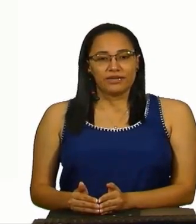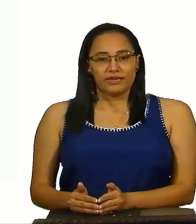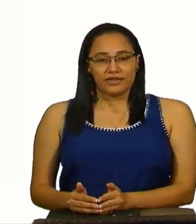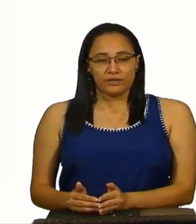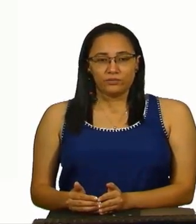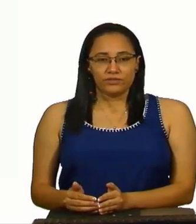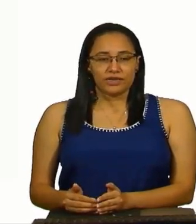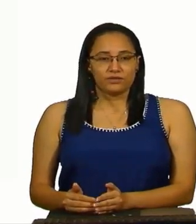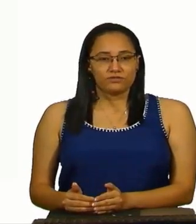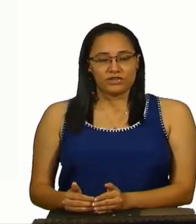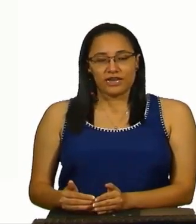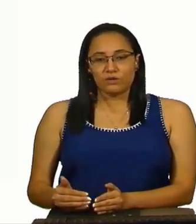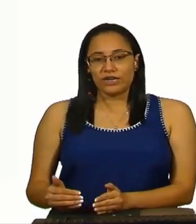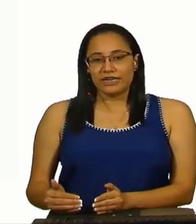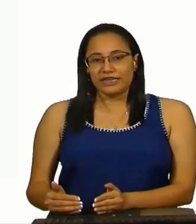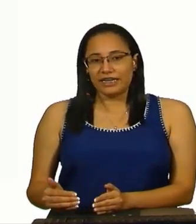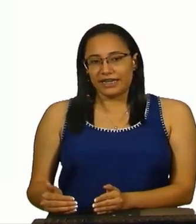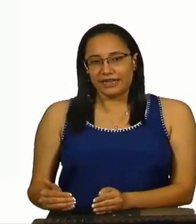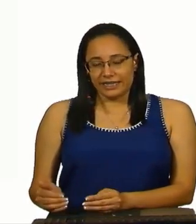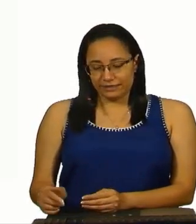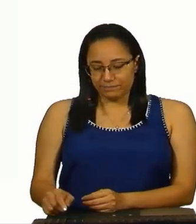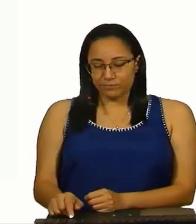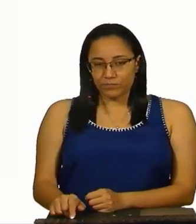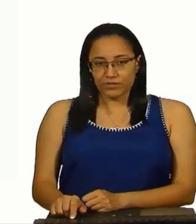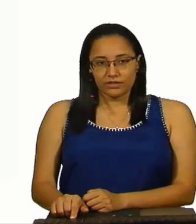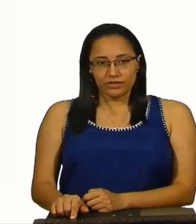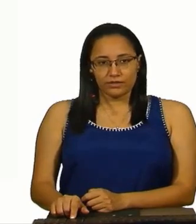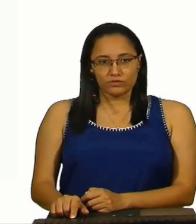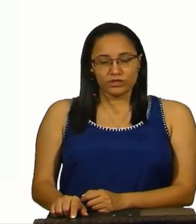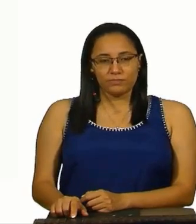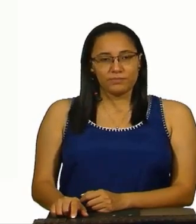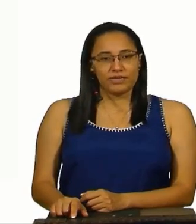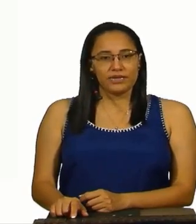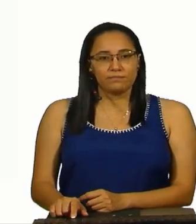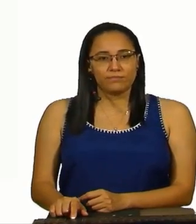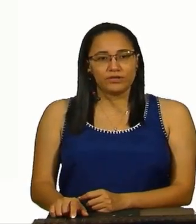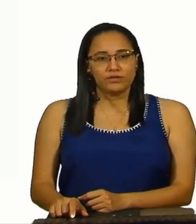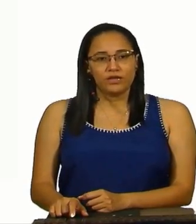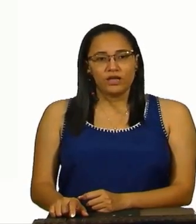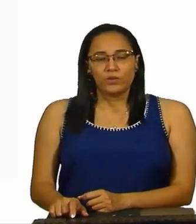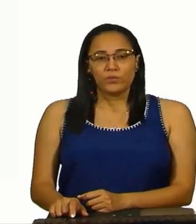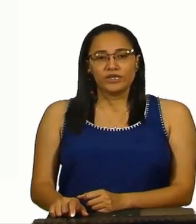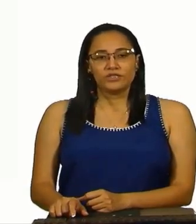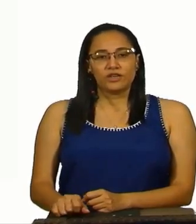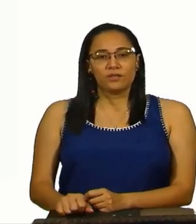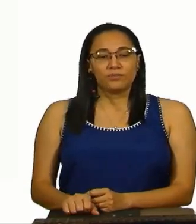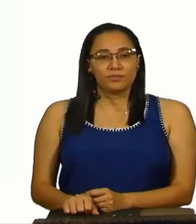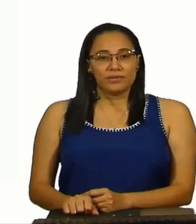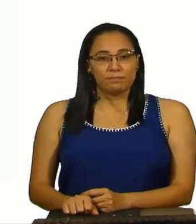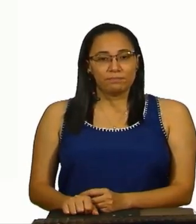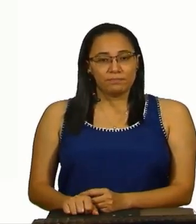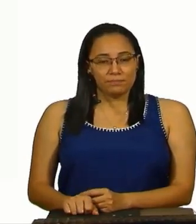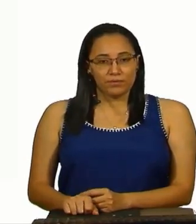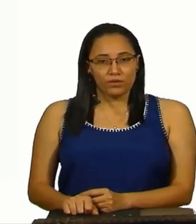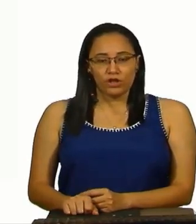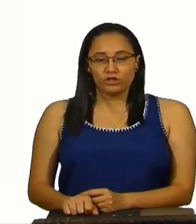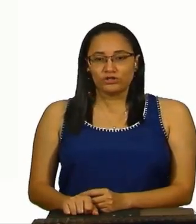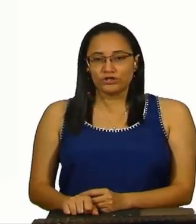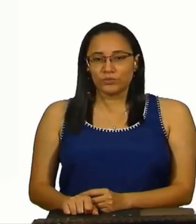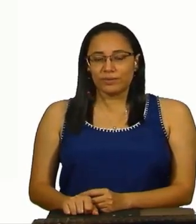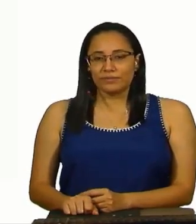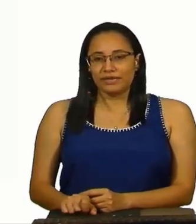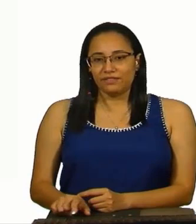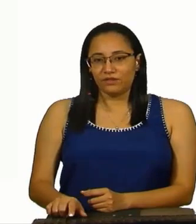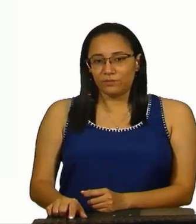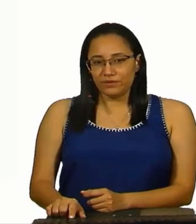forma gerundia, o sea, con el ing. Tenemos el primer ejemplo. We do not permit people